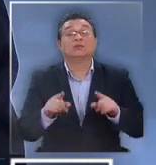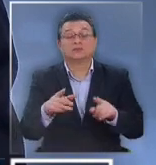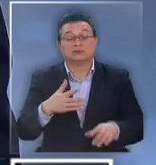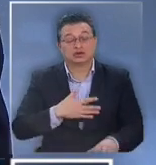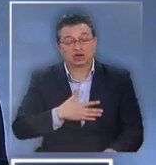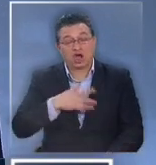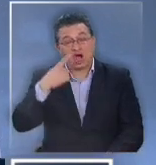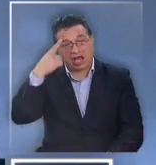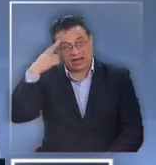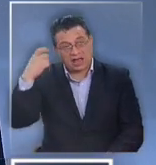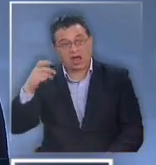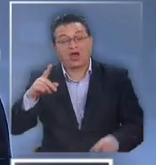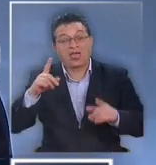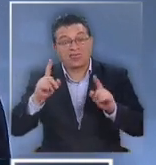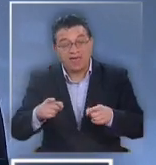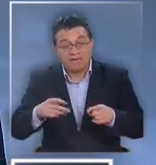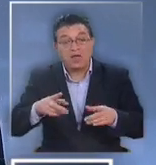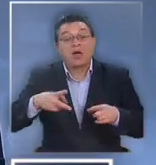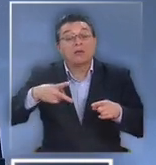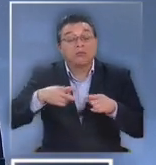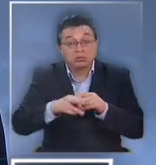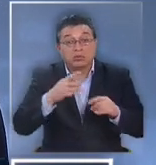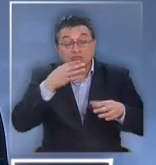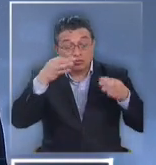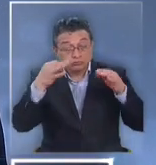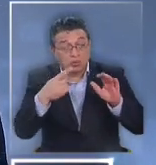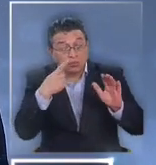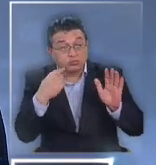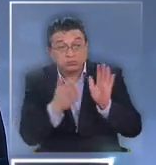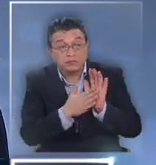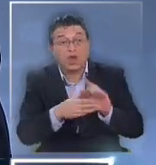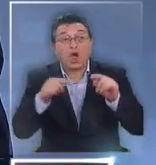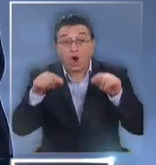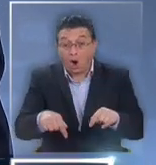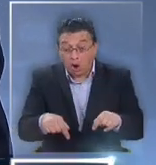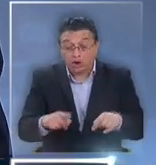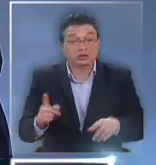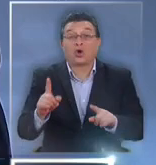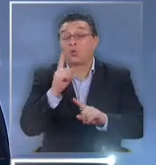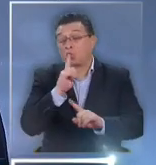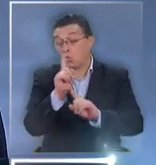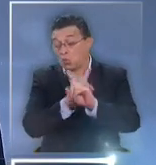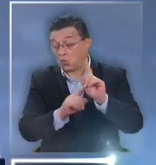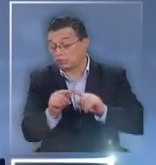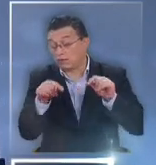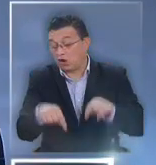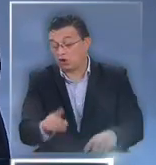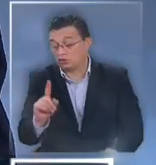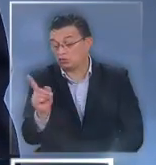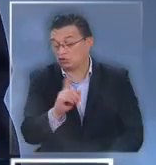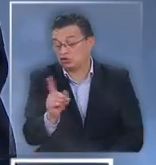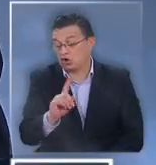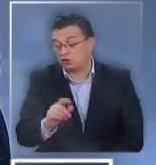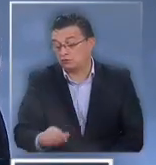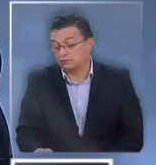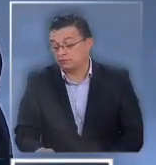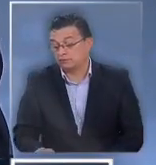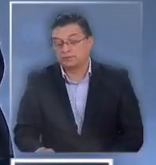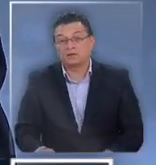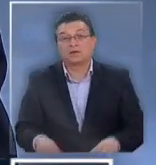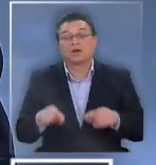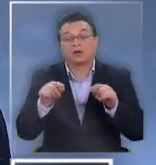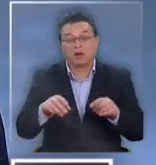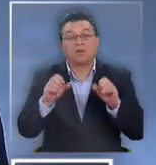debería parar si es que se justifica parar y hoy nos justifica y hoy en general no se justifica la puede haber